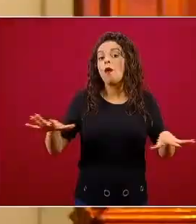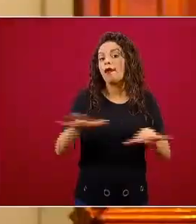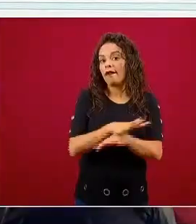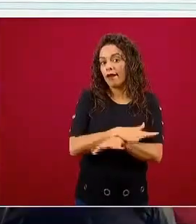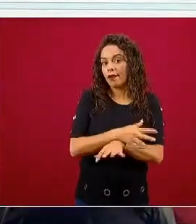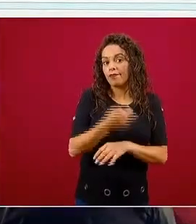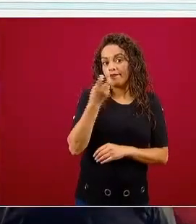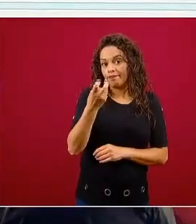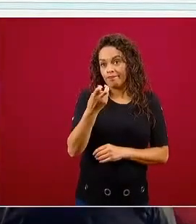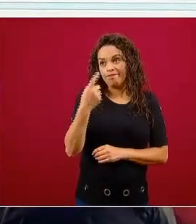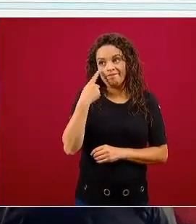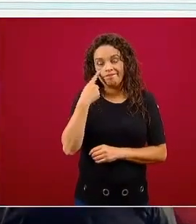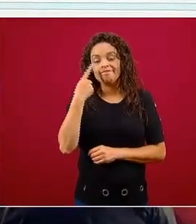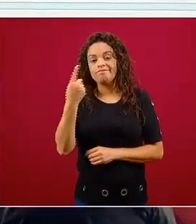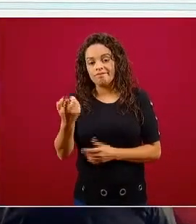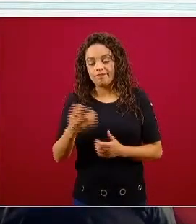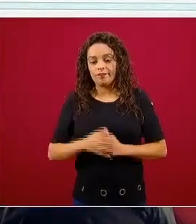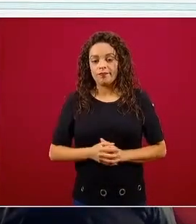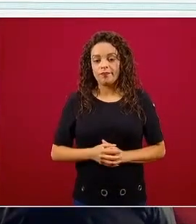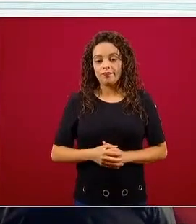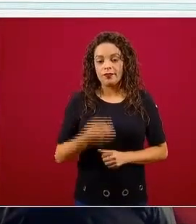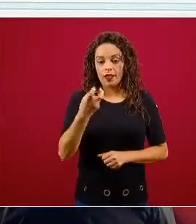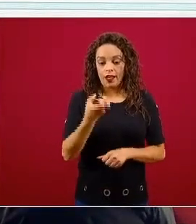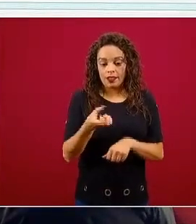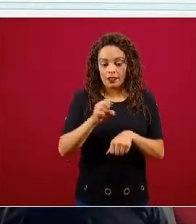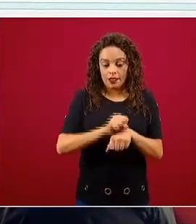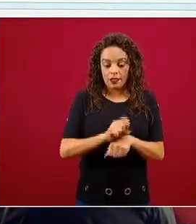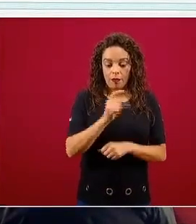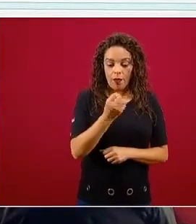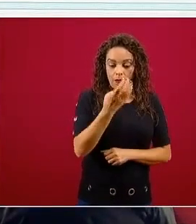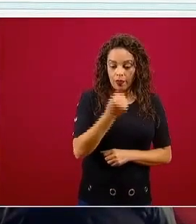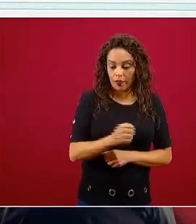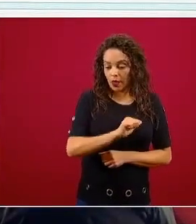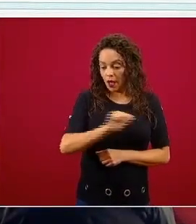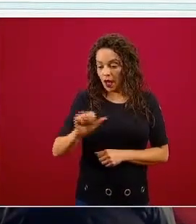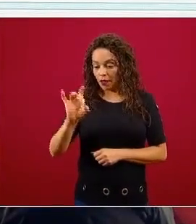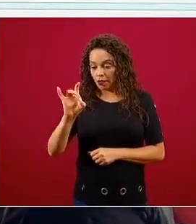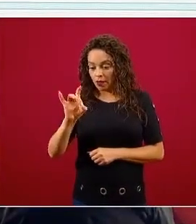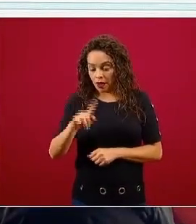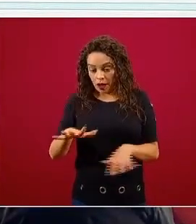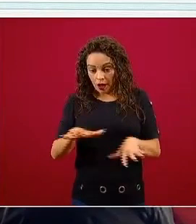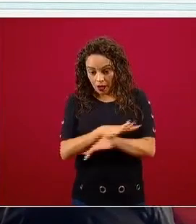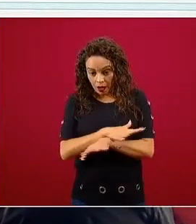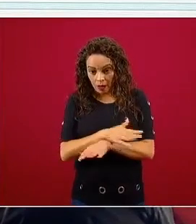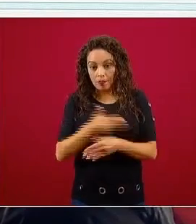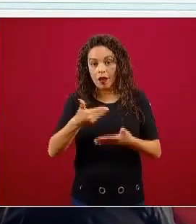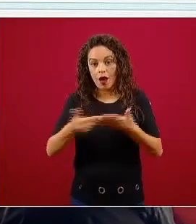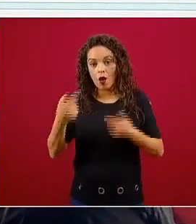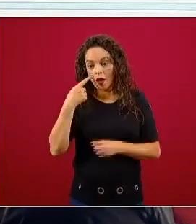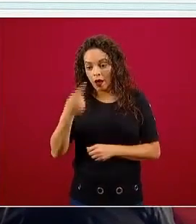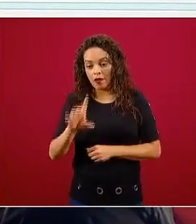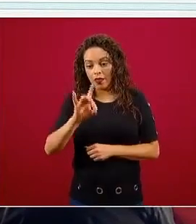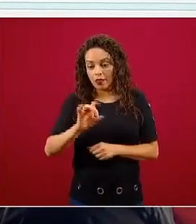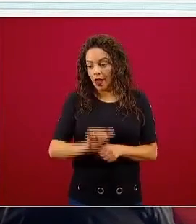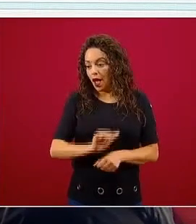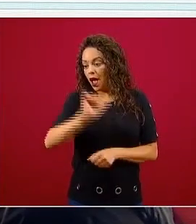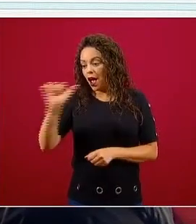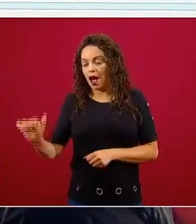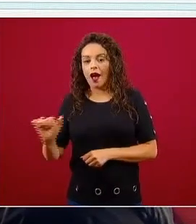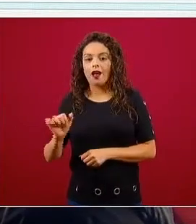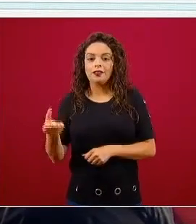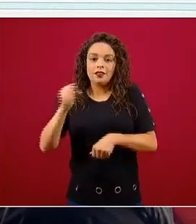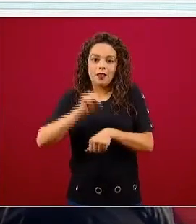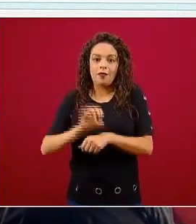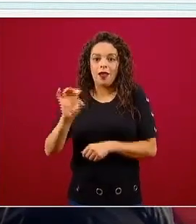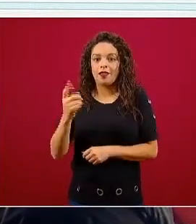tendencia descendente que vemos entre la 29 y 30, qué tanto se mantiene cuando lleguemos al próximo sábado. Podemos ver